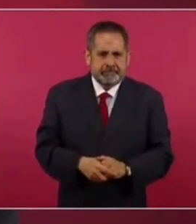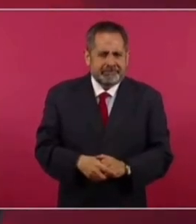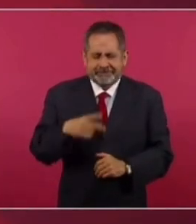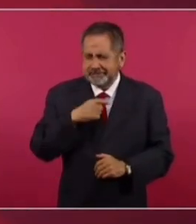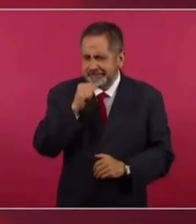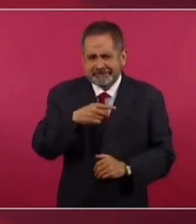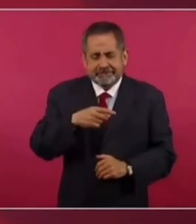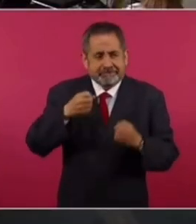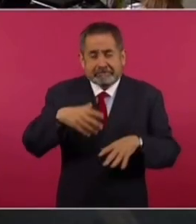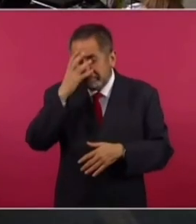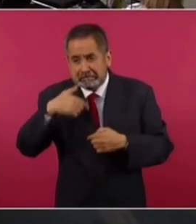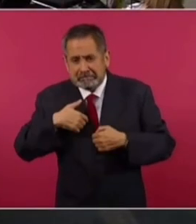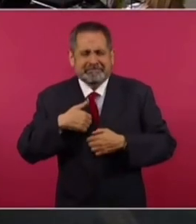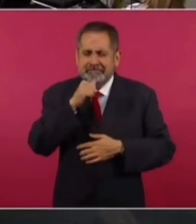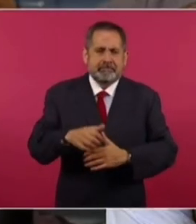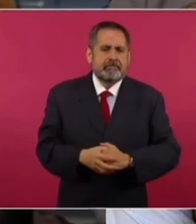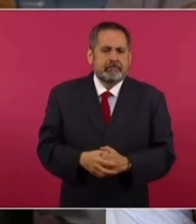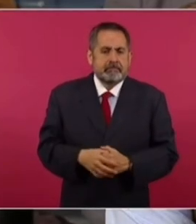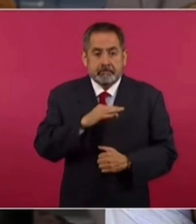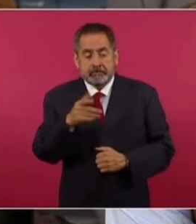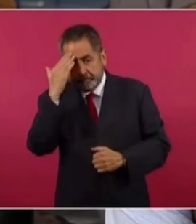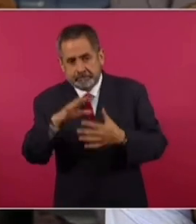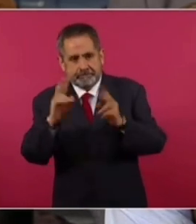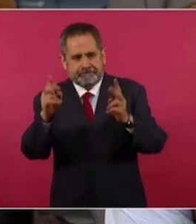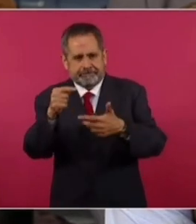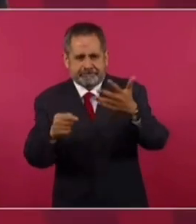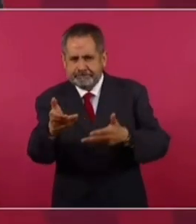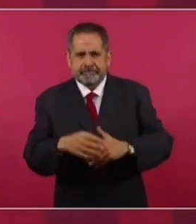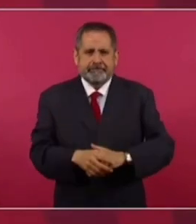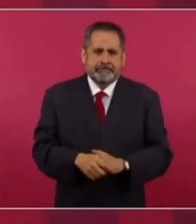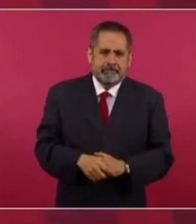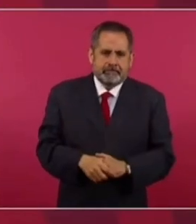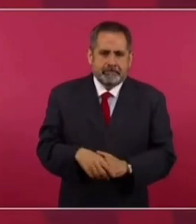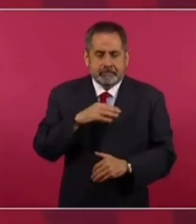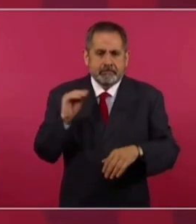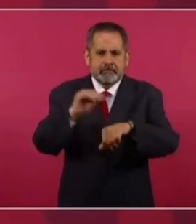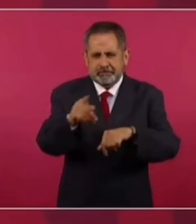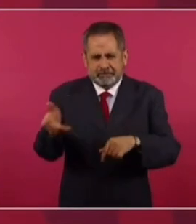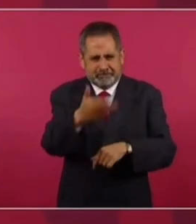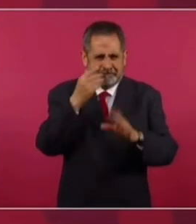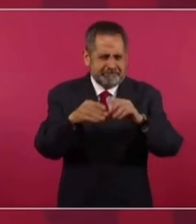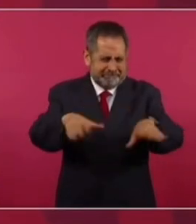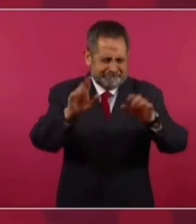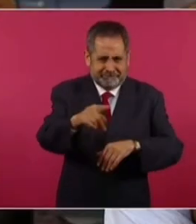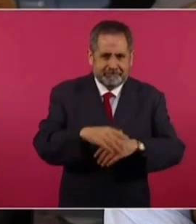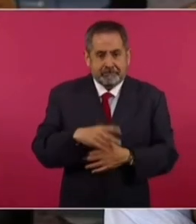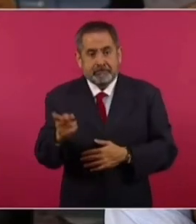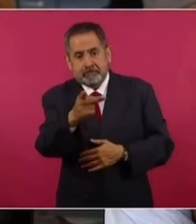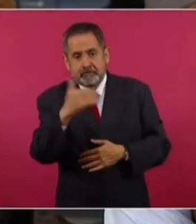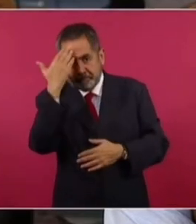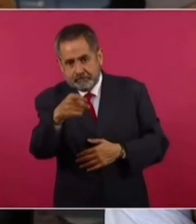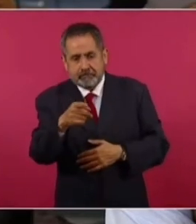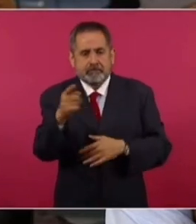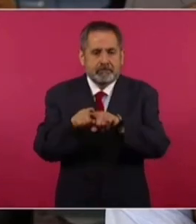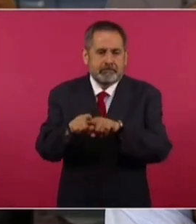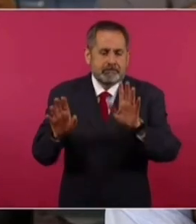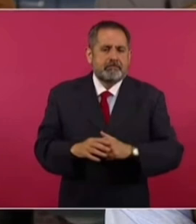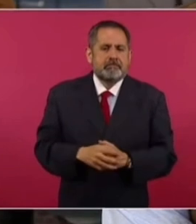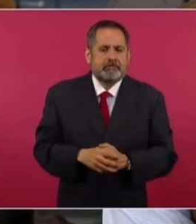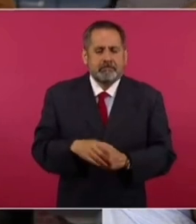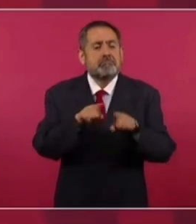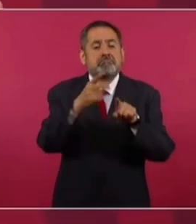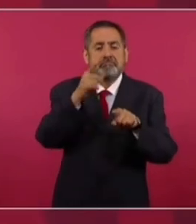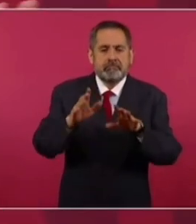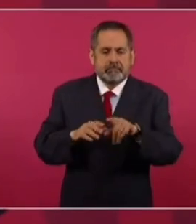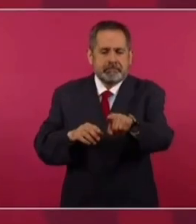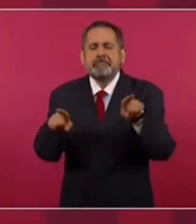No tengo nada de qué avergonzar. ¿Se puede adelantar qué sabe de este tema, presidente? Si tú lo pones así, pues conoce. Yo le pregunto qué es lo que sabe, porque su hermano asegura que usted tiene